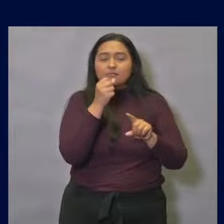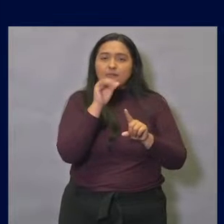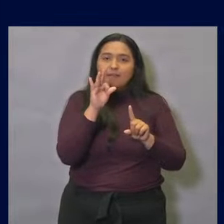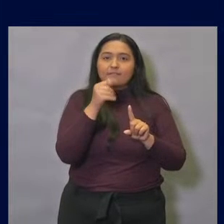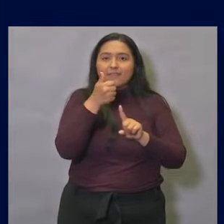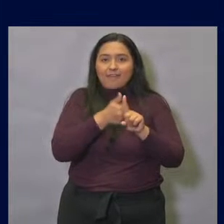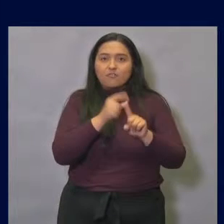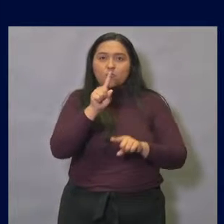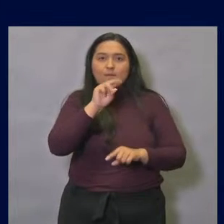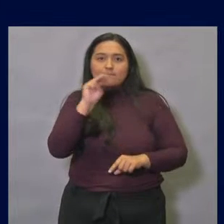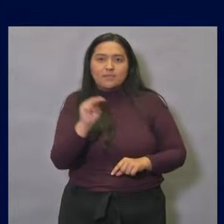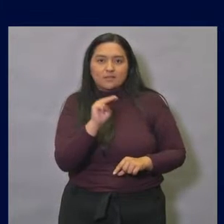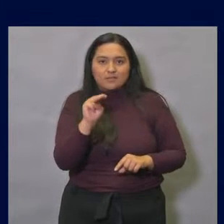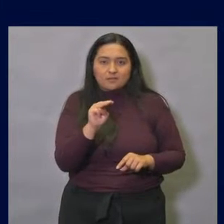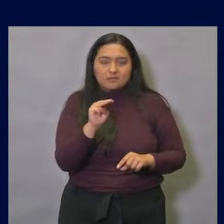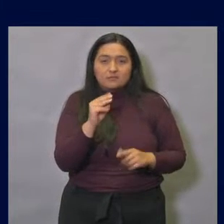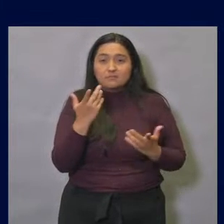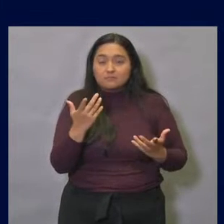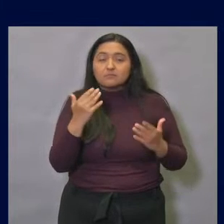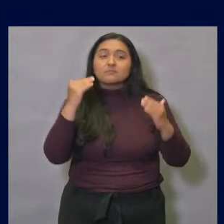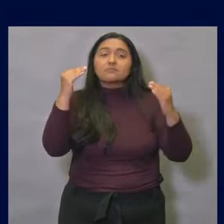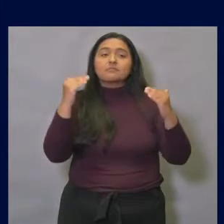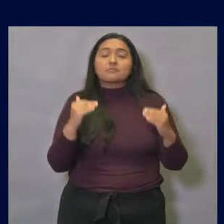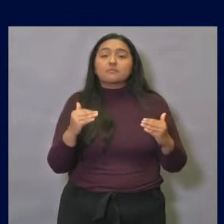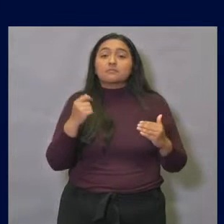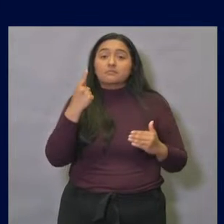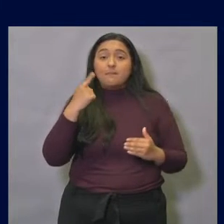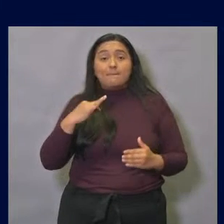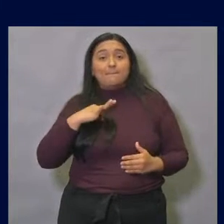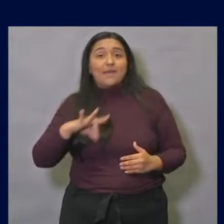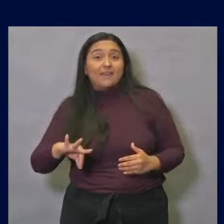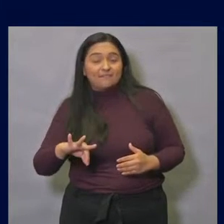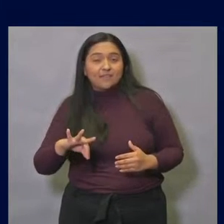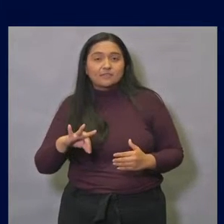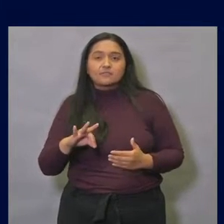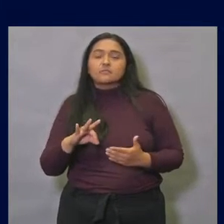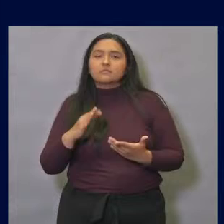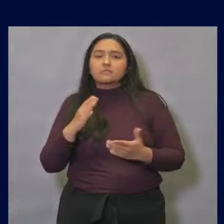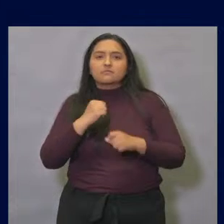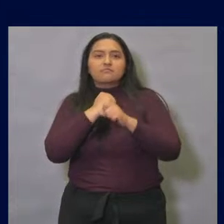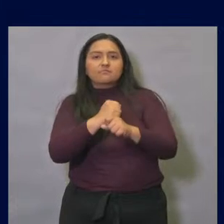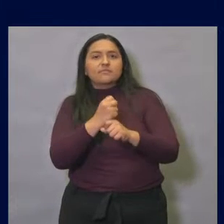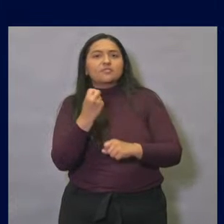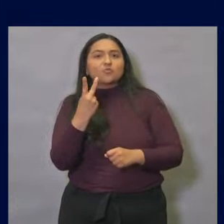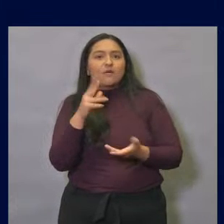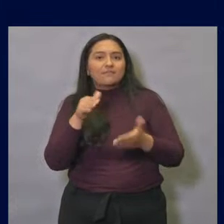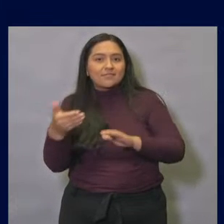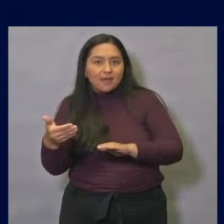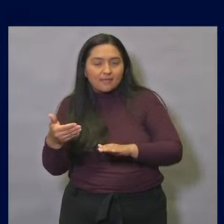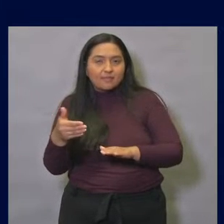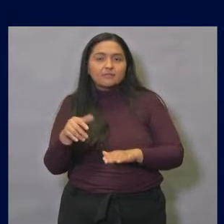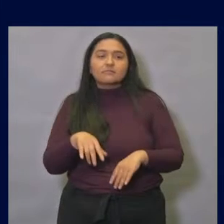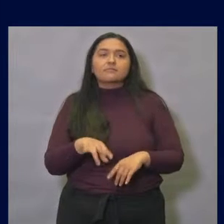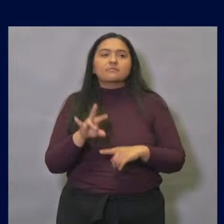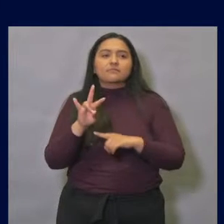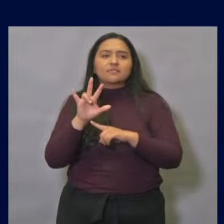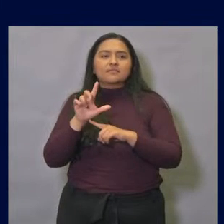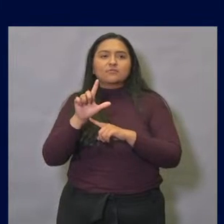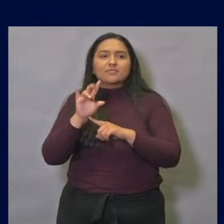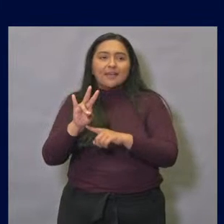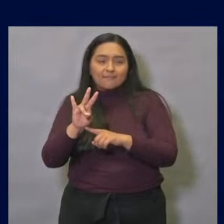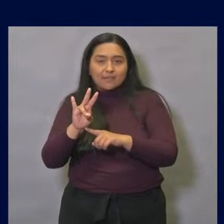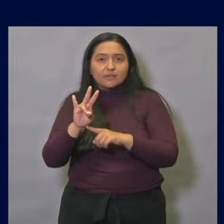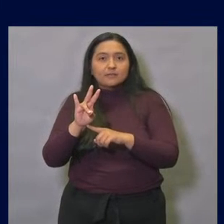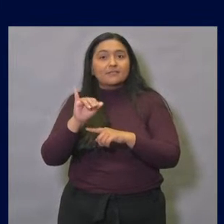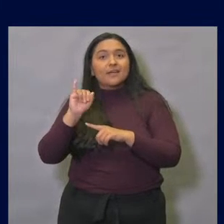mismo tiempo, los beneficios de la vacuna incluyeron la prevención de 12 muertes, 127 ingresos a unidades de